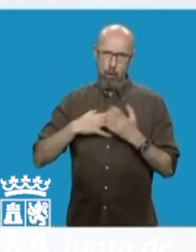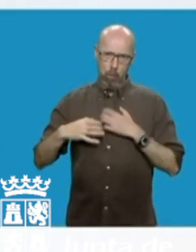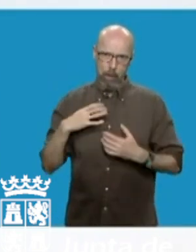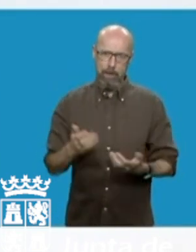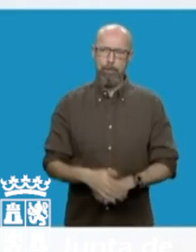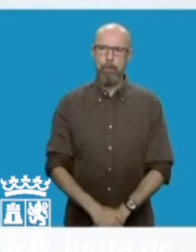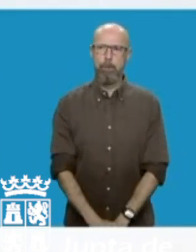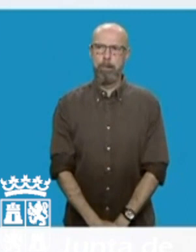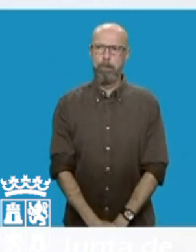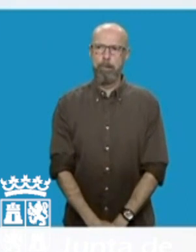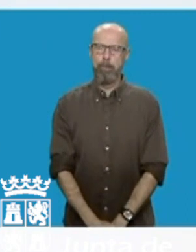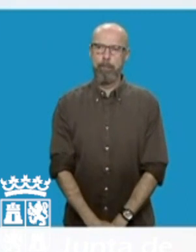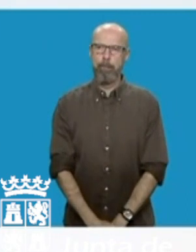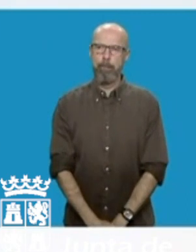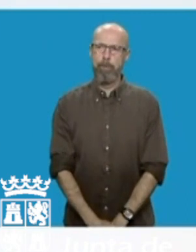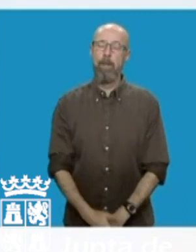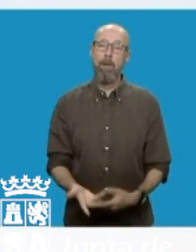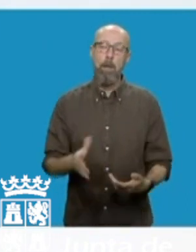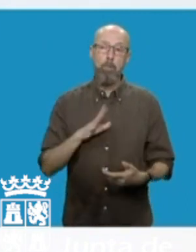ocasión. Así que, por favor, Javier.